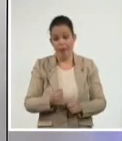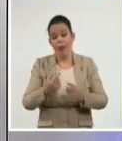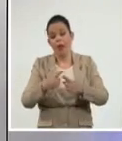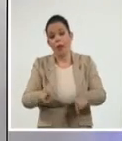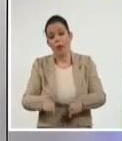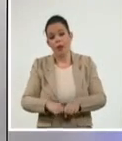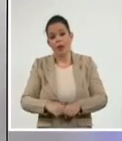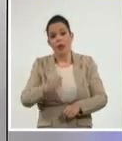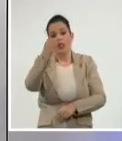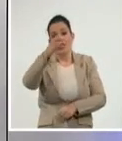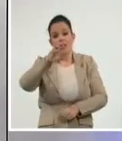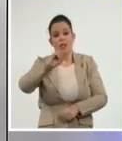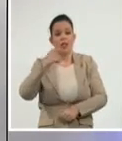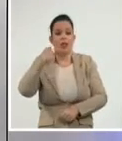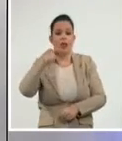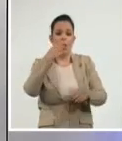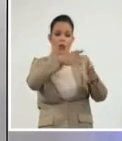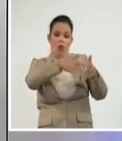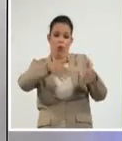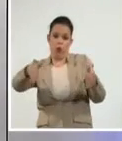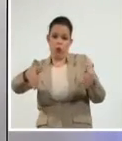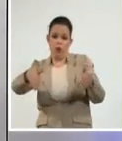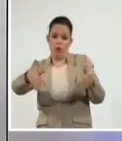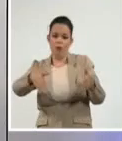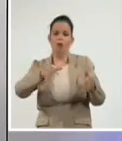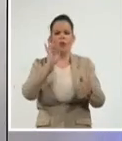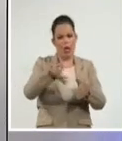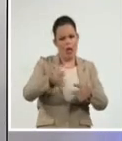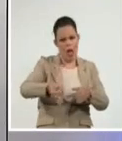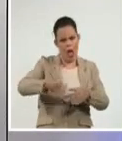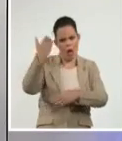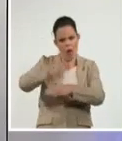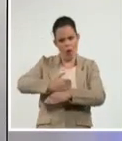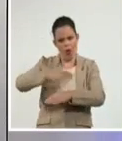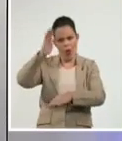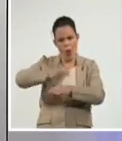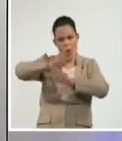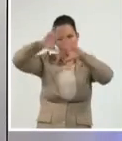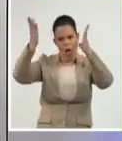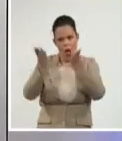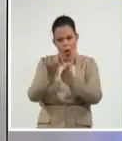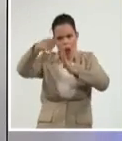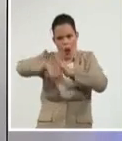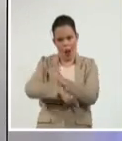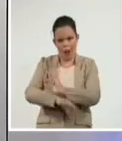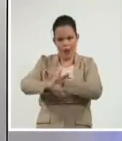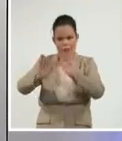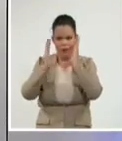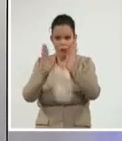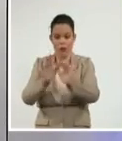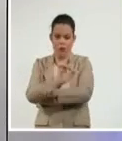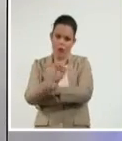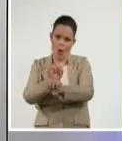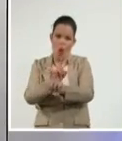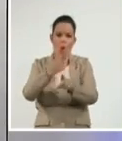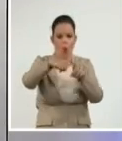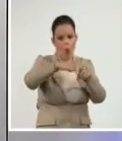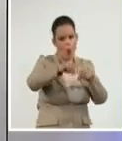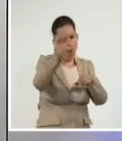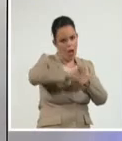es cierto que el bloqueo no tiene la culpa de todo, pero mis amigos, es difícil encontrar un espacio en Cuba que no